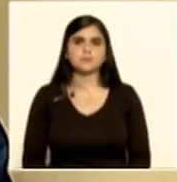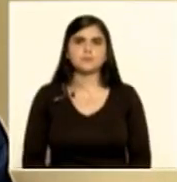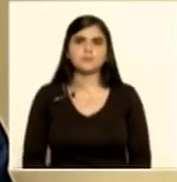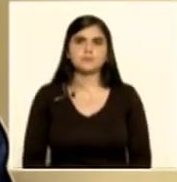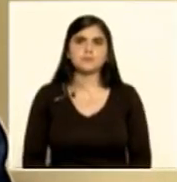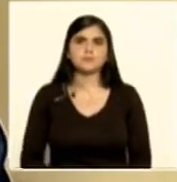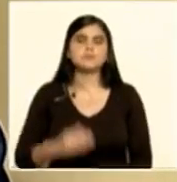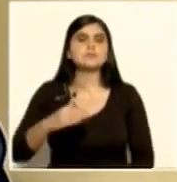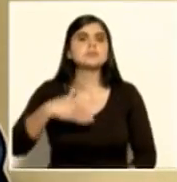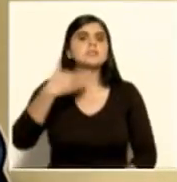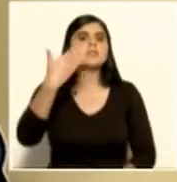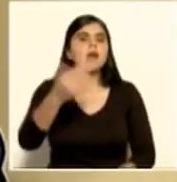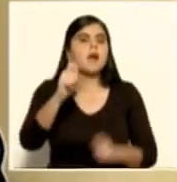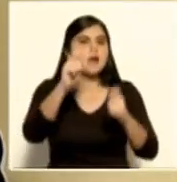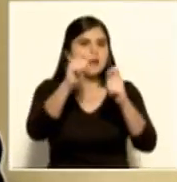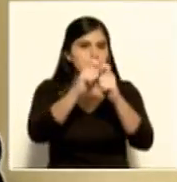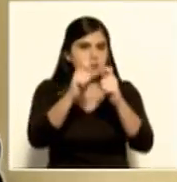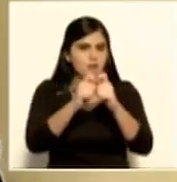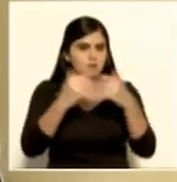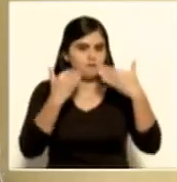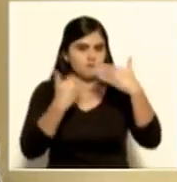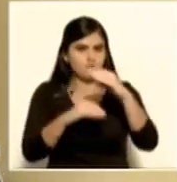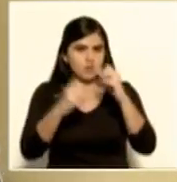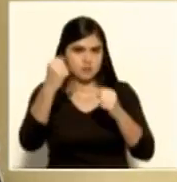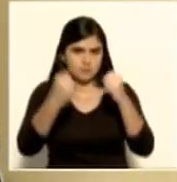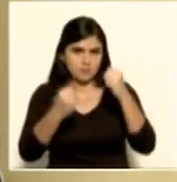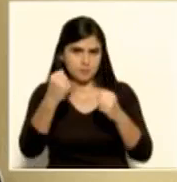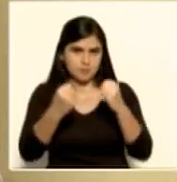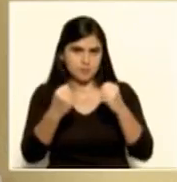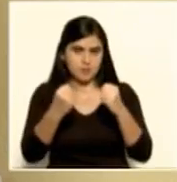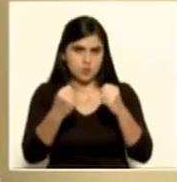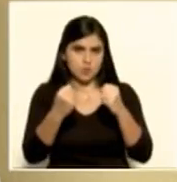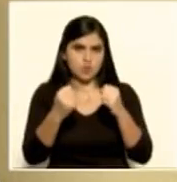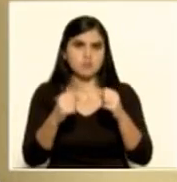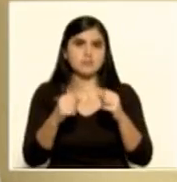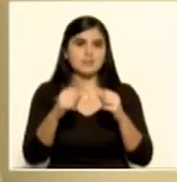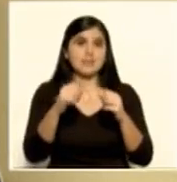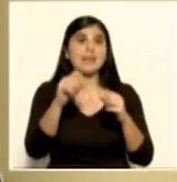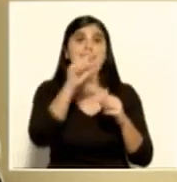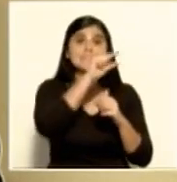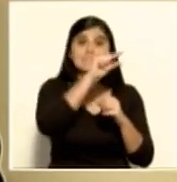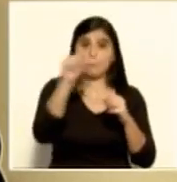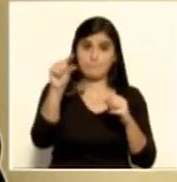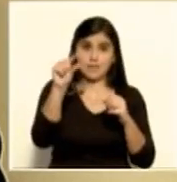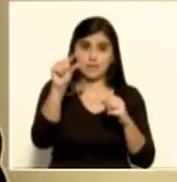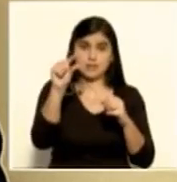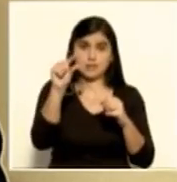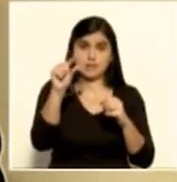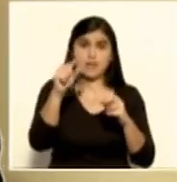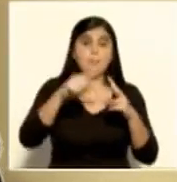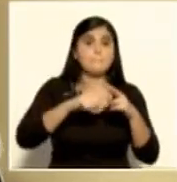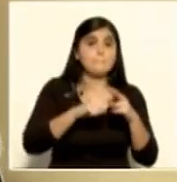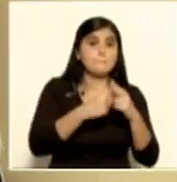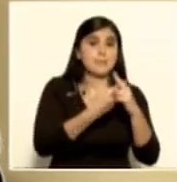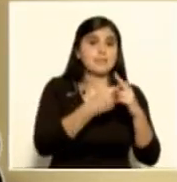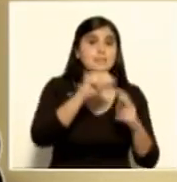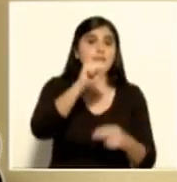Paso a detallar la restricción vehicular entre semana, que va a regir